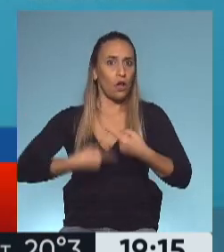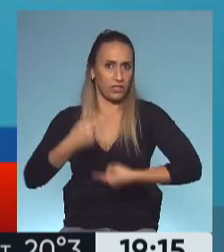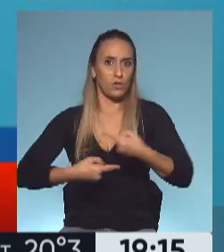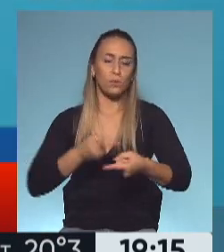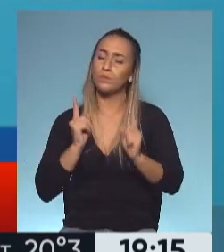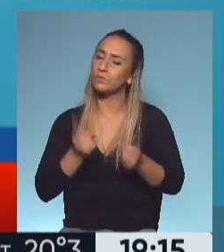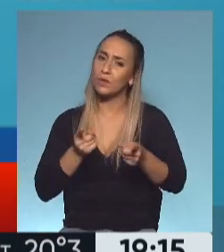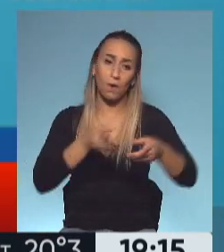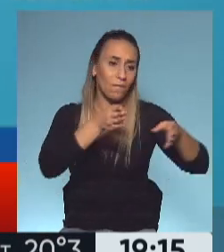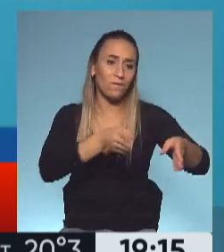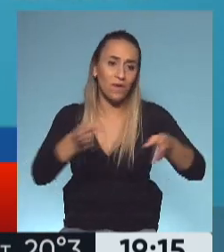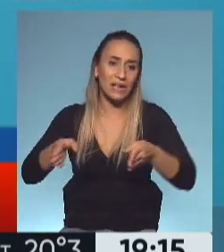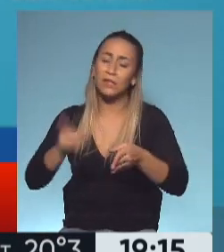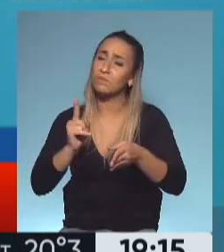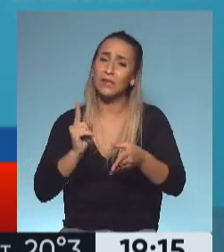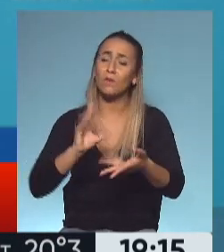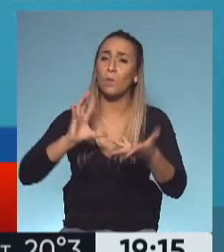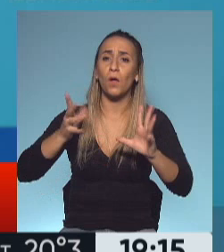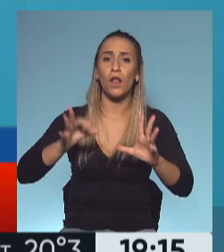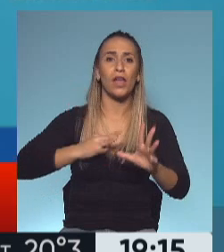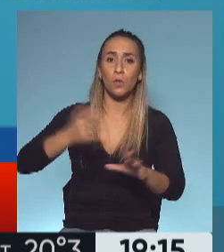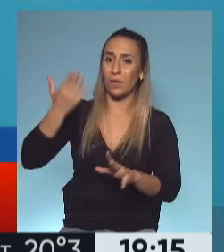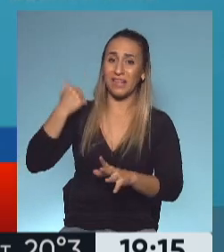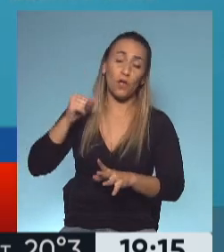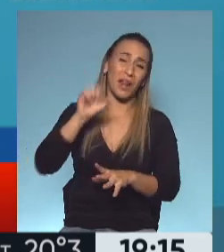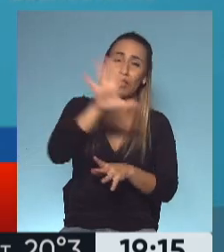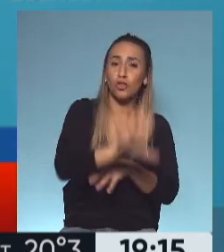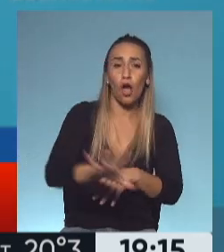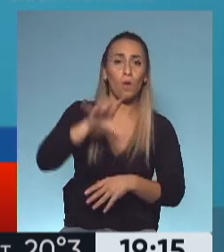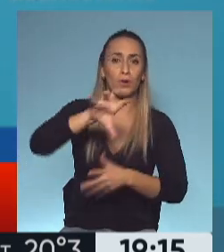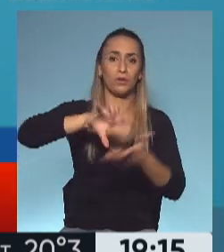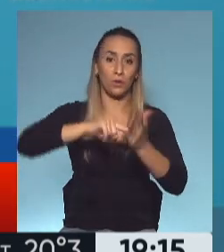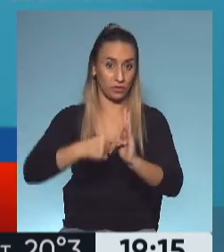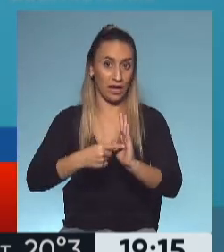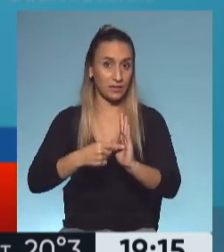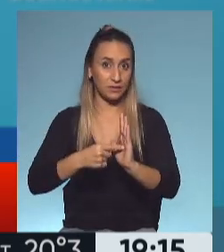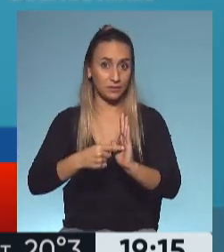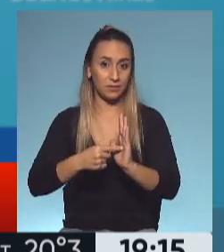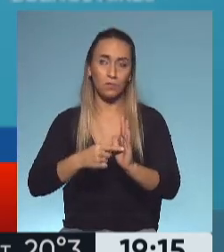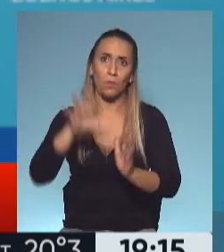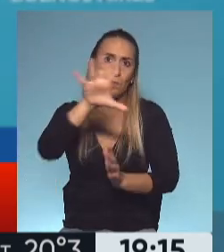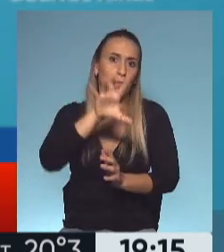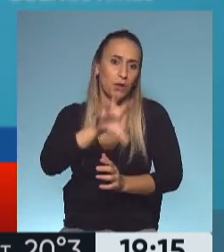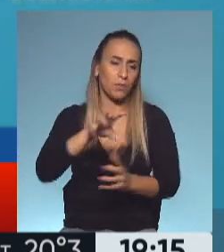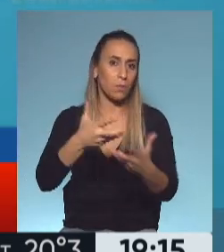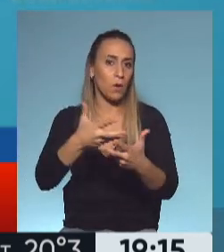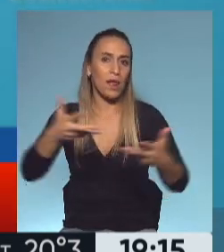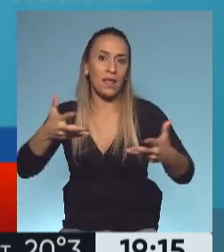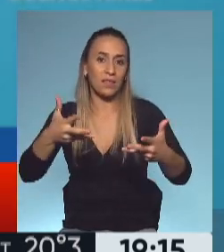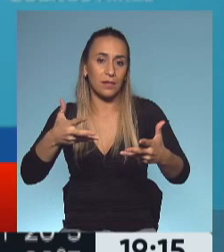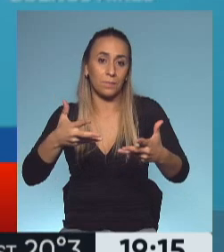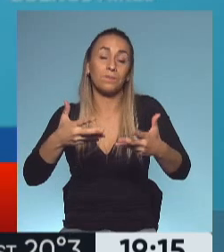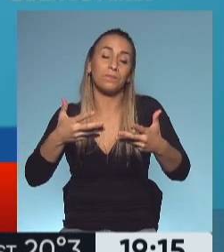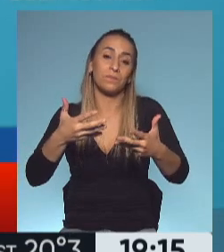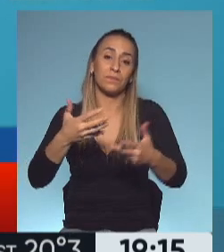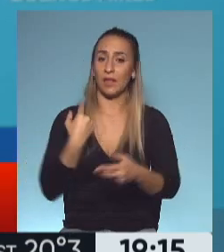que venimos aplicando desde el año pasado para toda nuestra provincia, tan diversa, tan amplia, que justamente tiene en cuenta